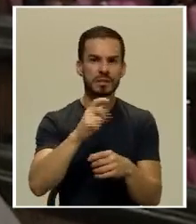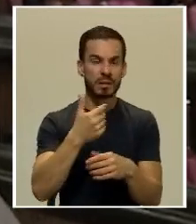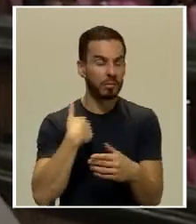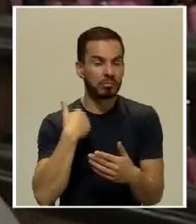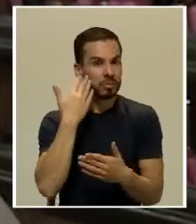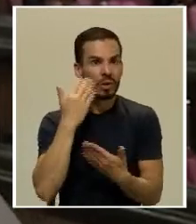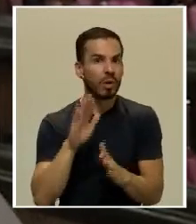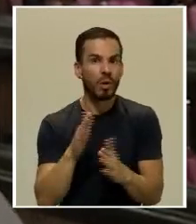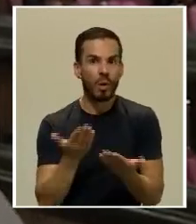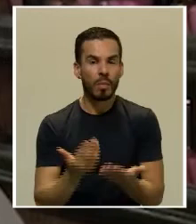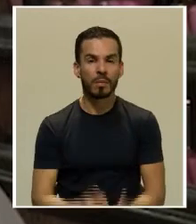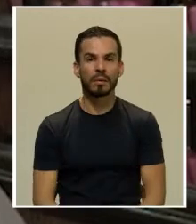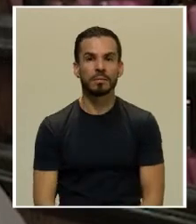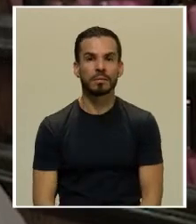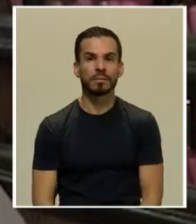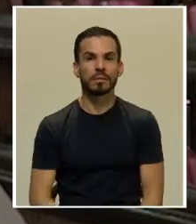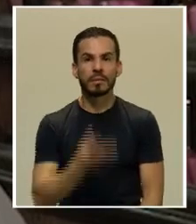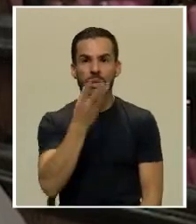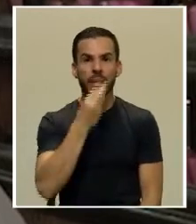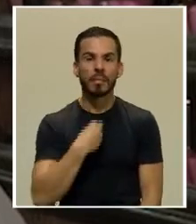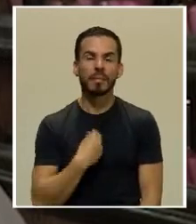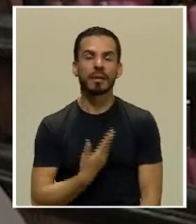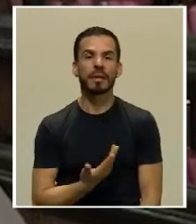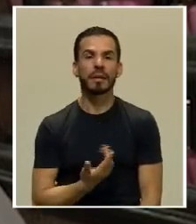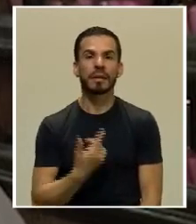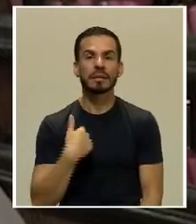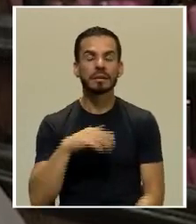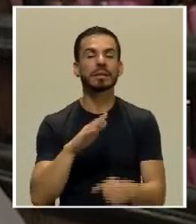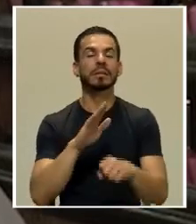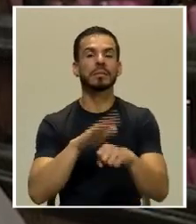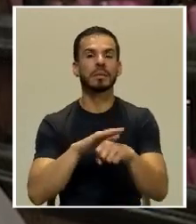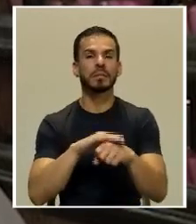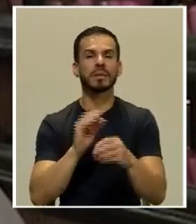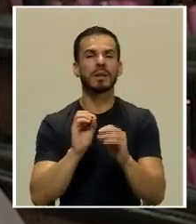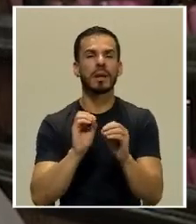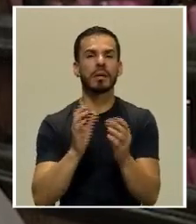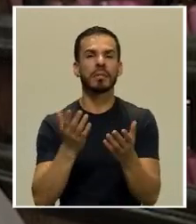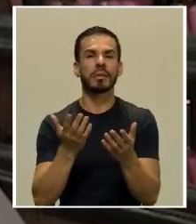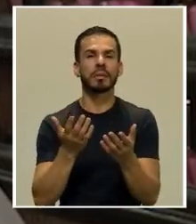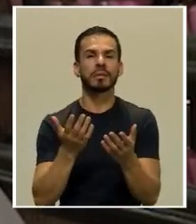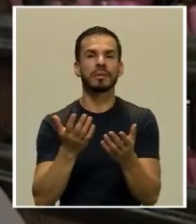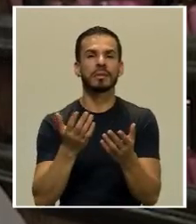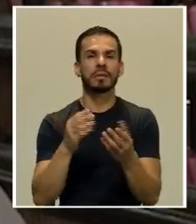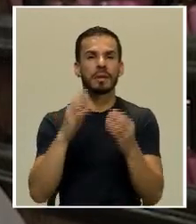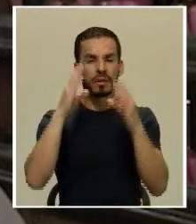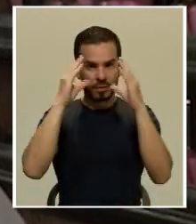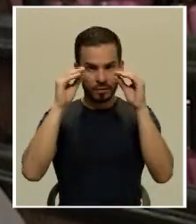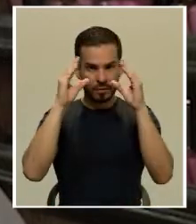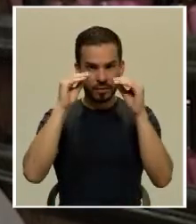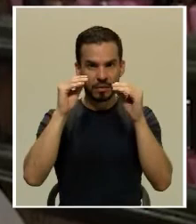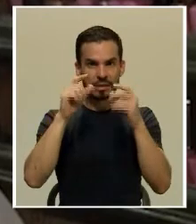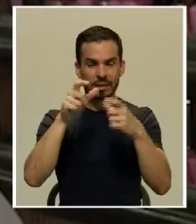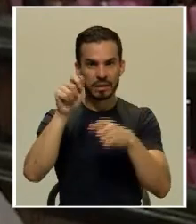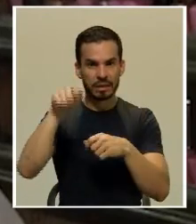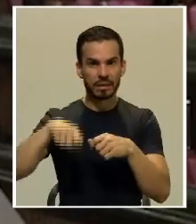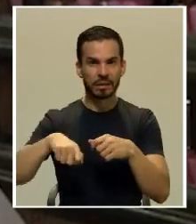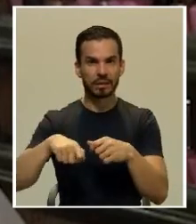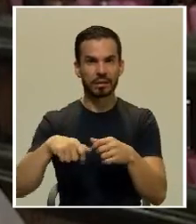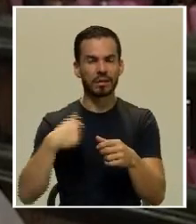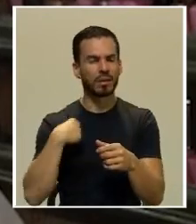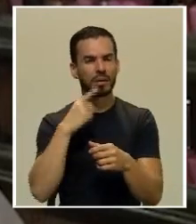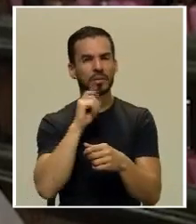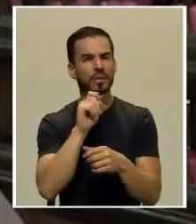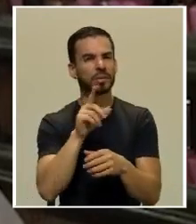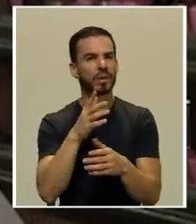cómo. Me dijeron que si le permitía nada más los datos de la tarjeta y yo